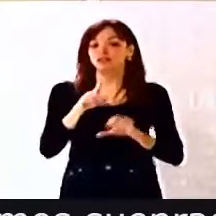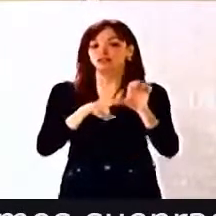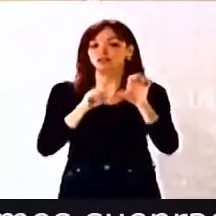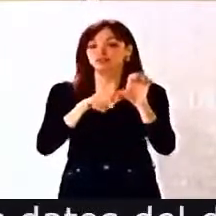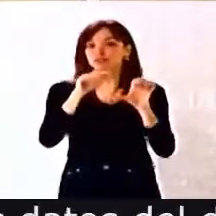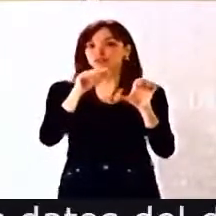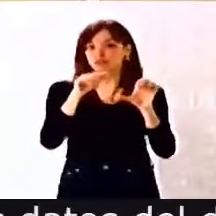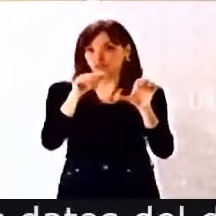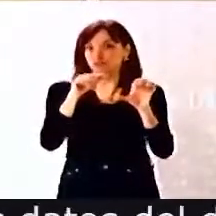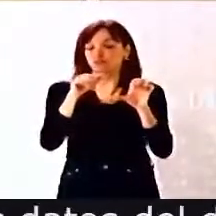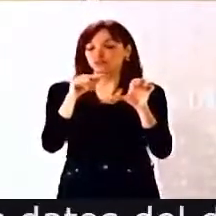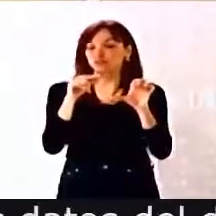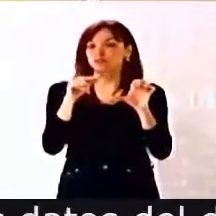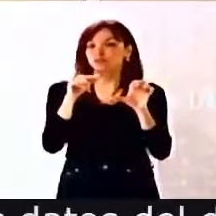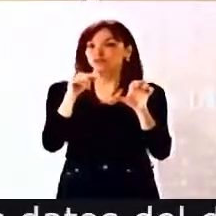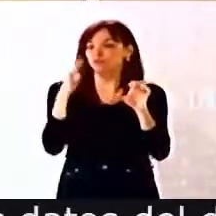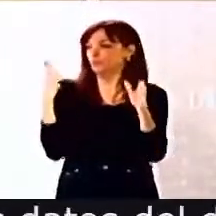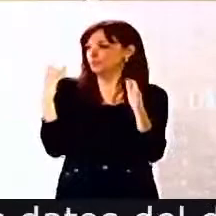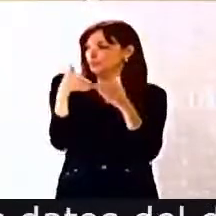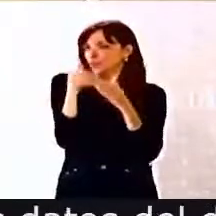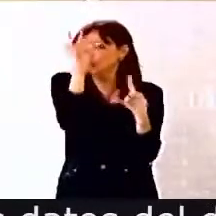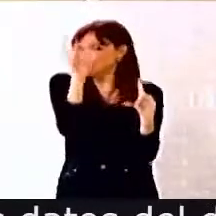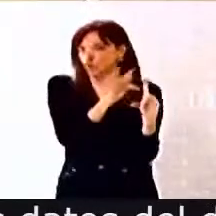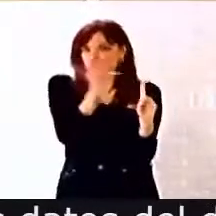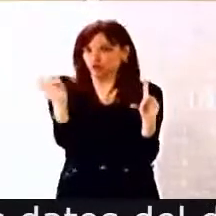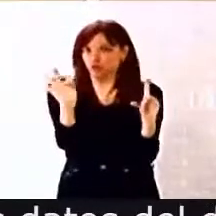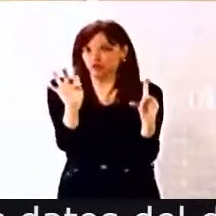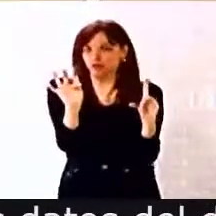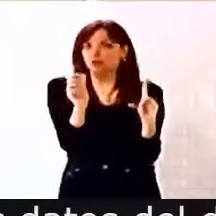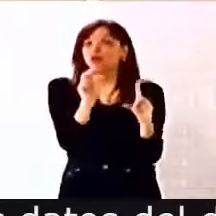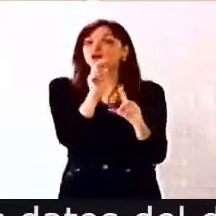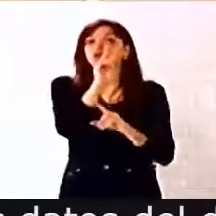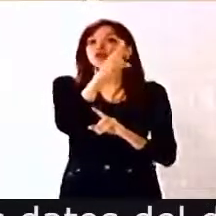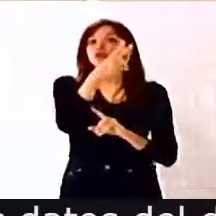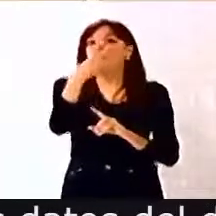total de la pandemia,